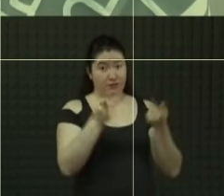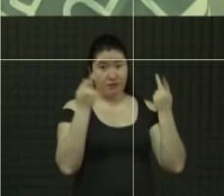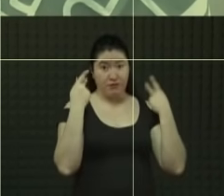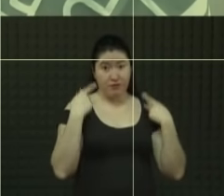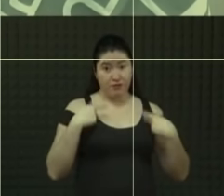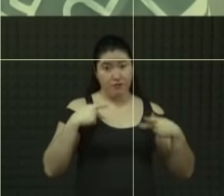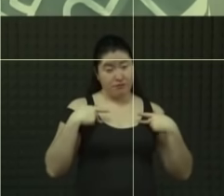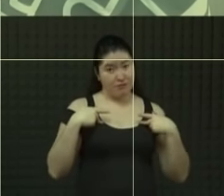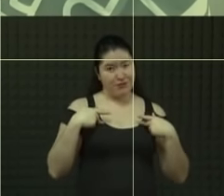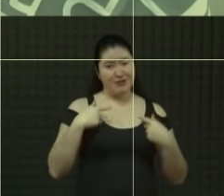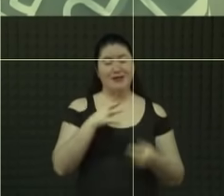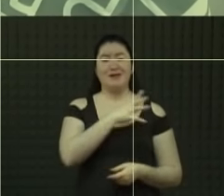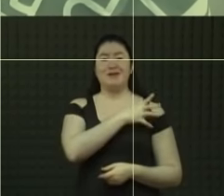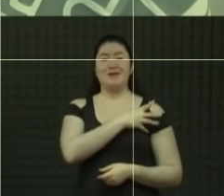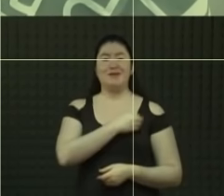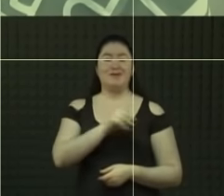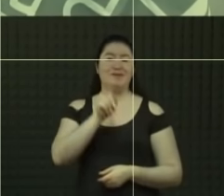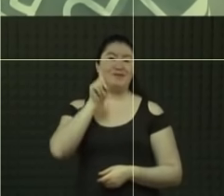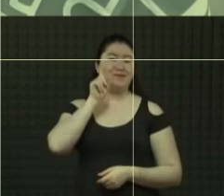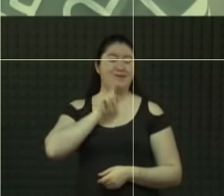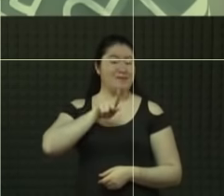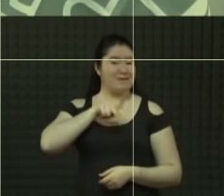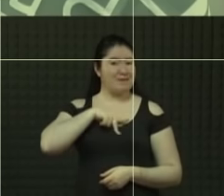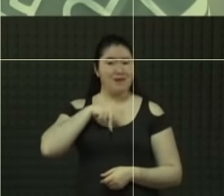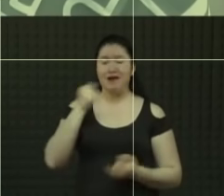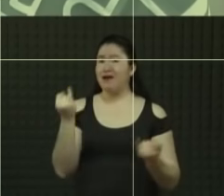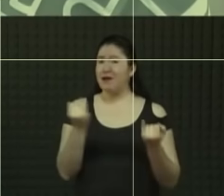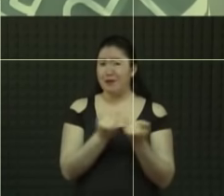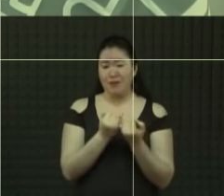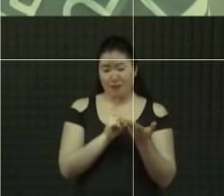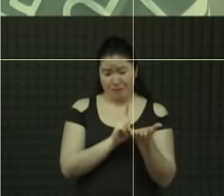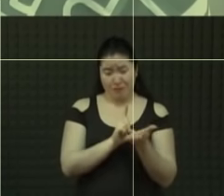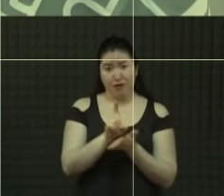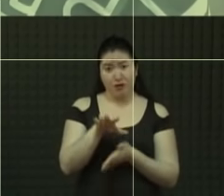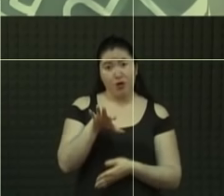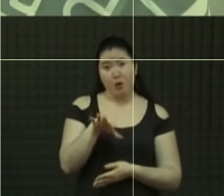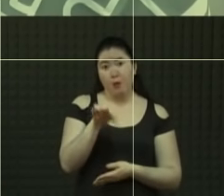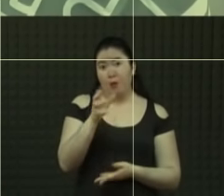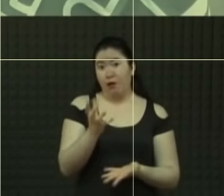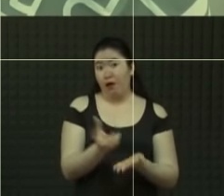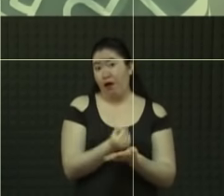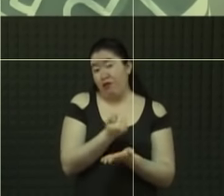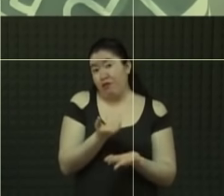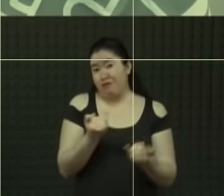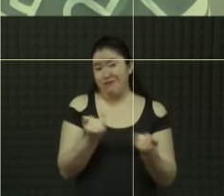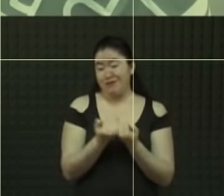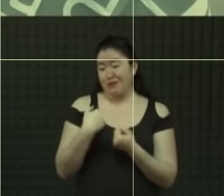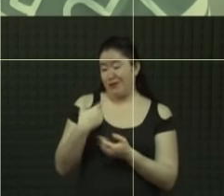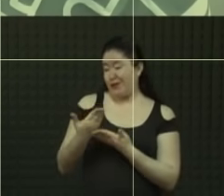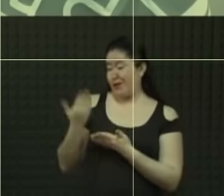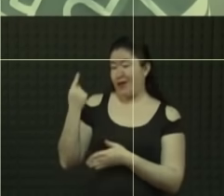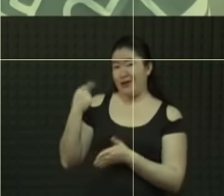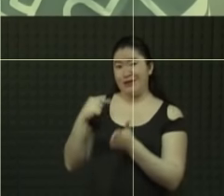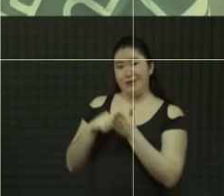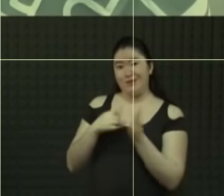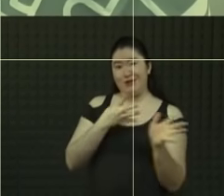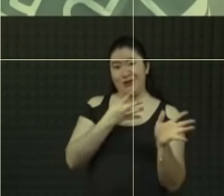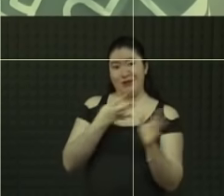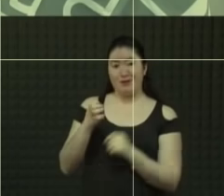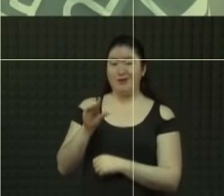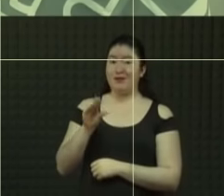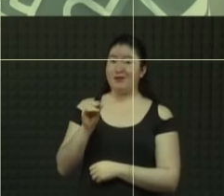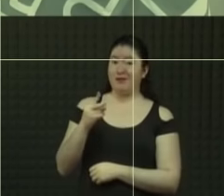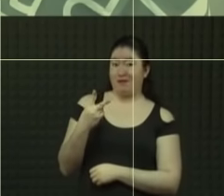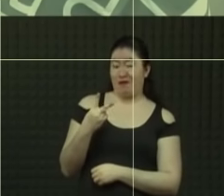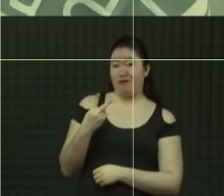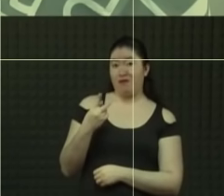Lo tuvo mi hija con sus méritos propios, igual que yo lo obtuve en su momento, en el año de 1991, para poder estudiar